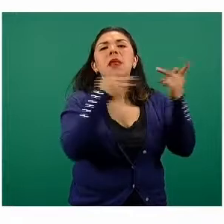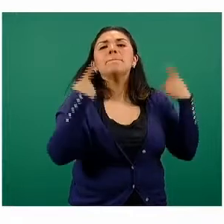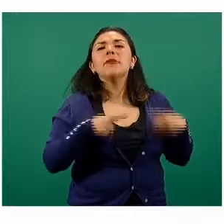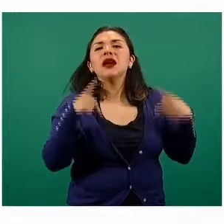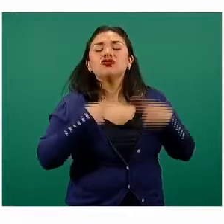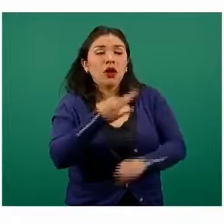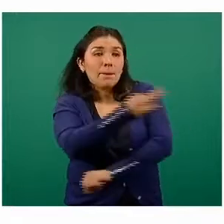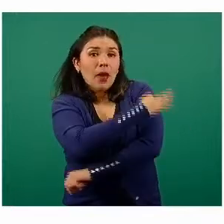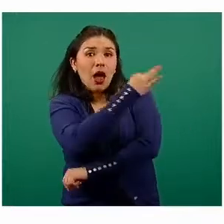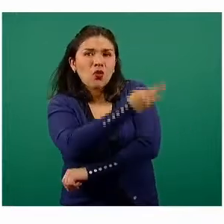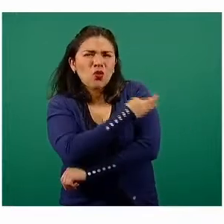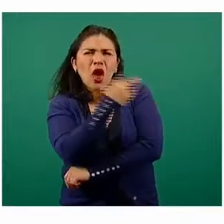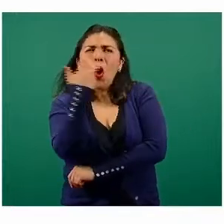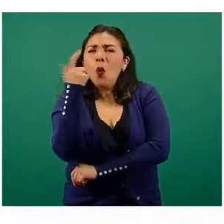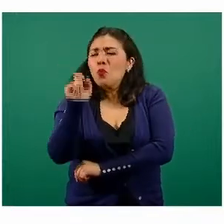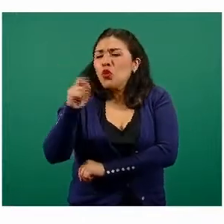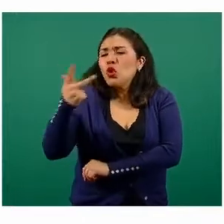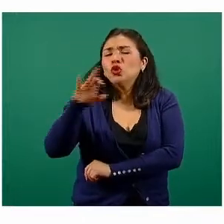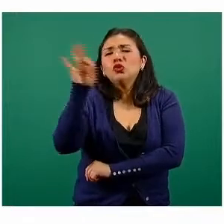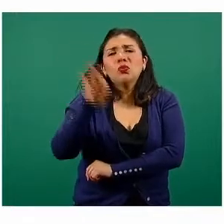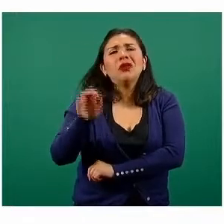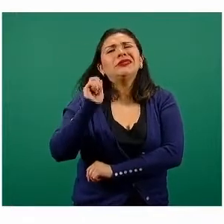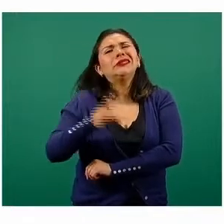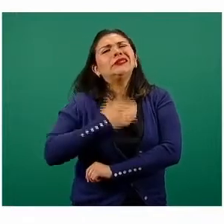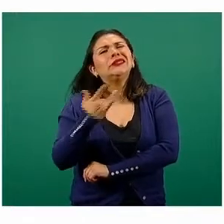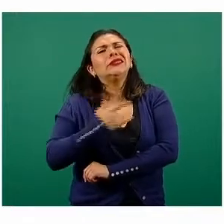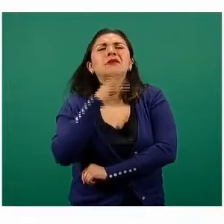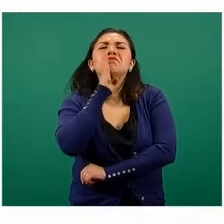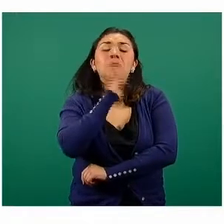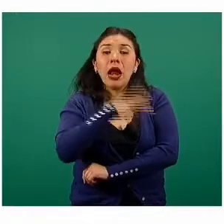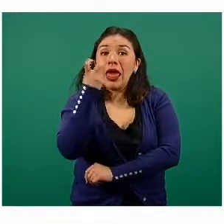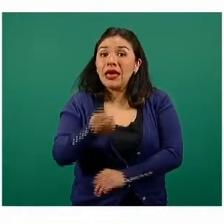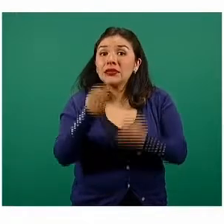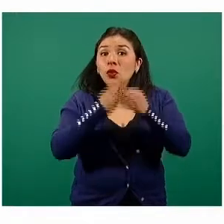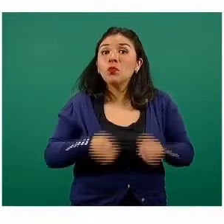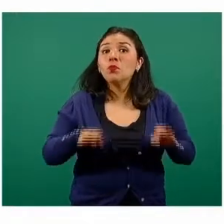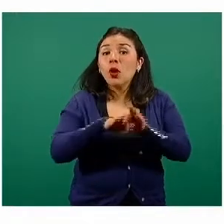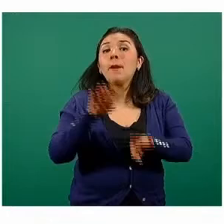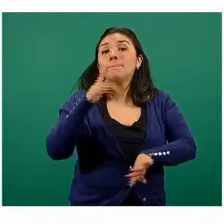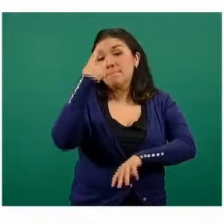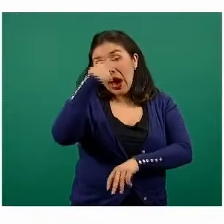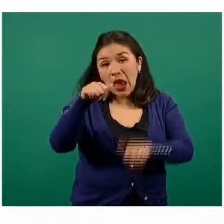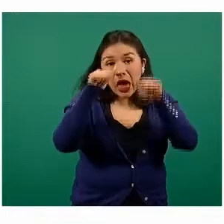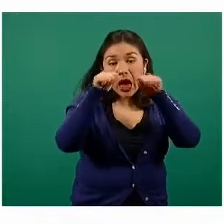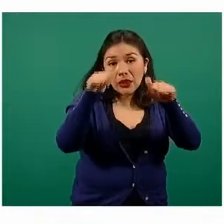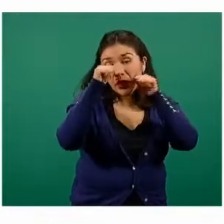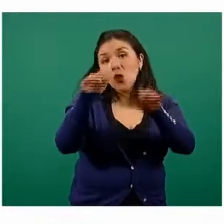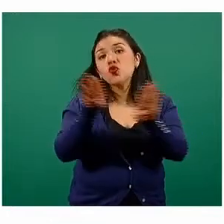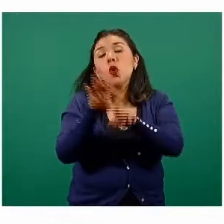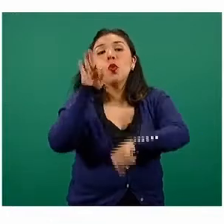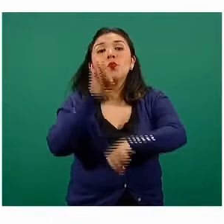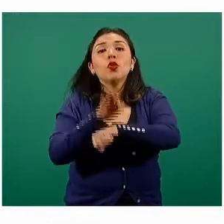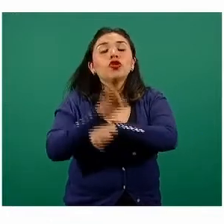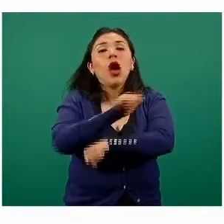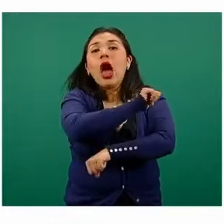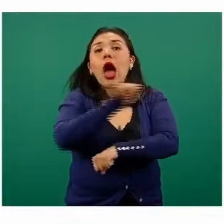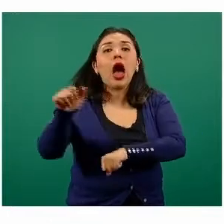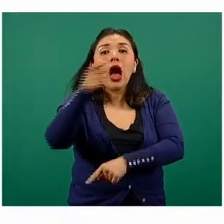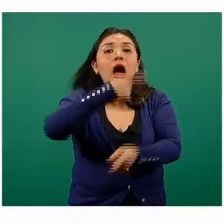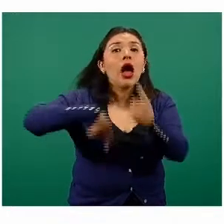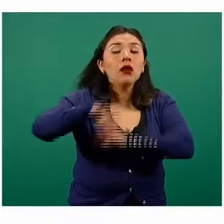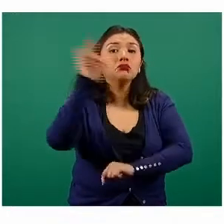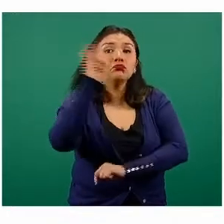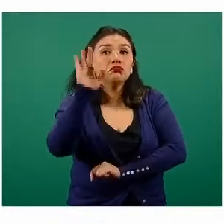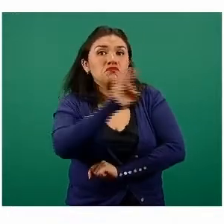dosis aplicadas, y esto es muy importante porque esta vigilancia está enfocada a la detección de aquellos eventos que sí